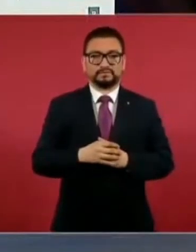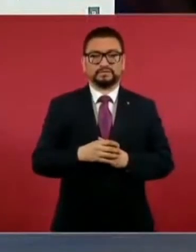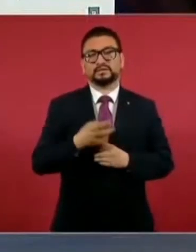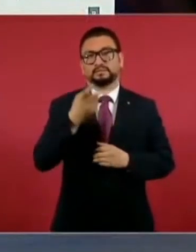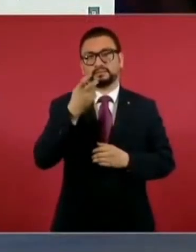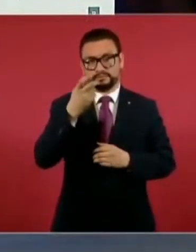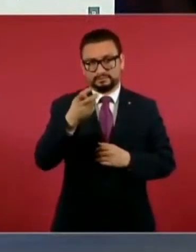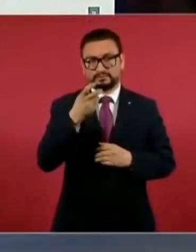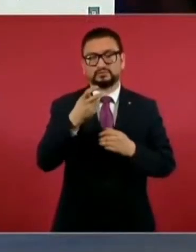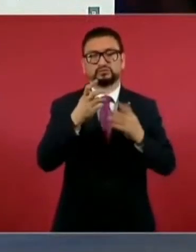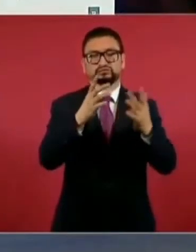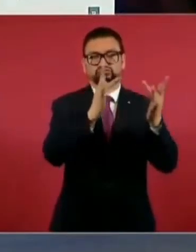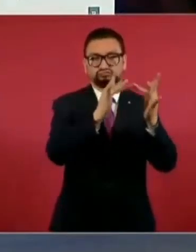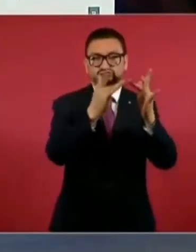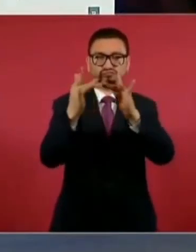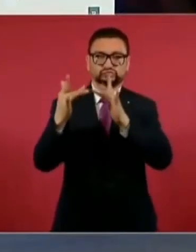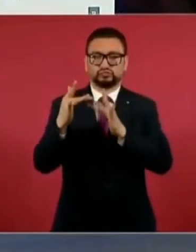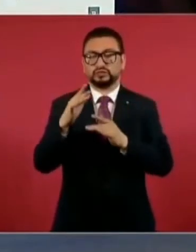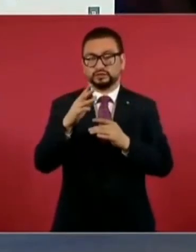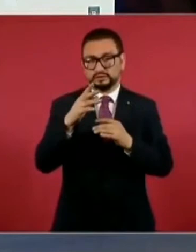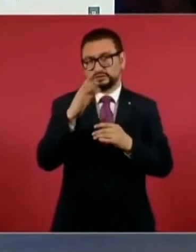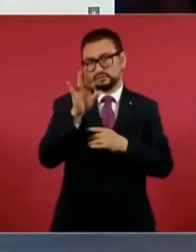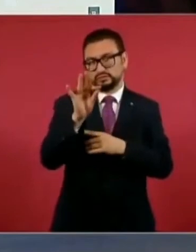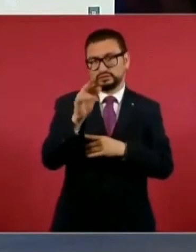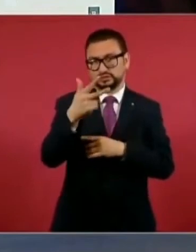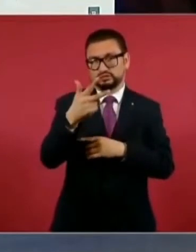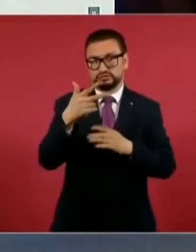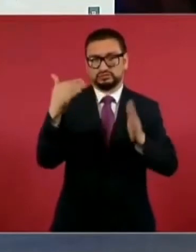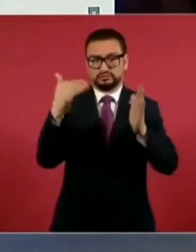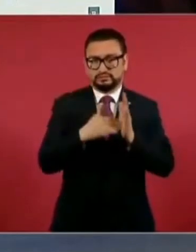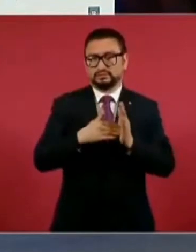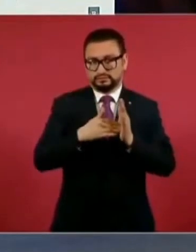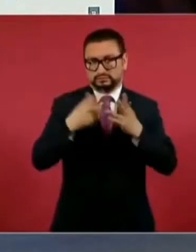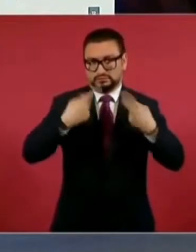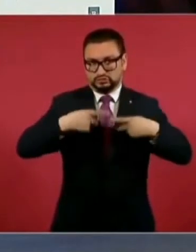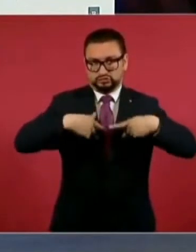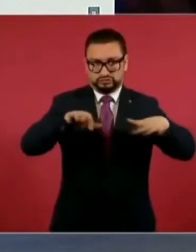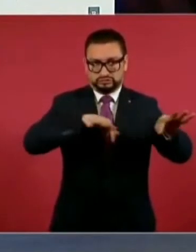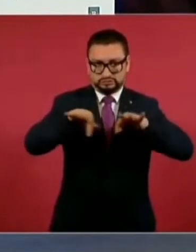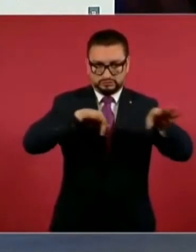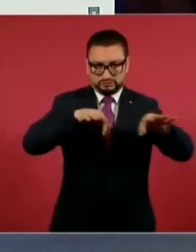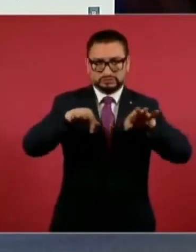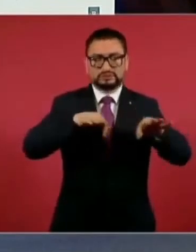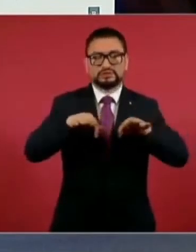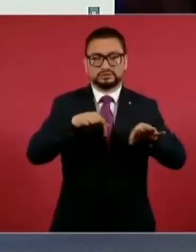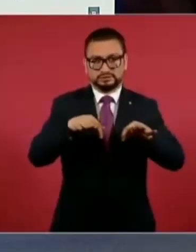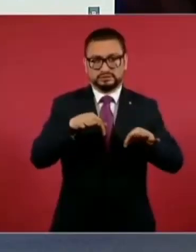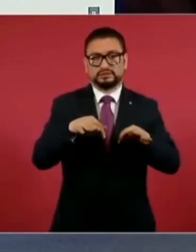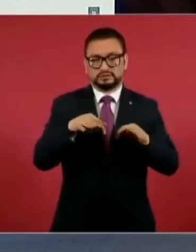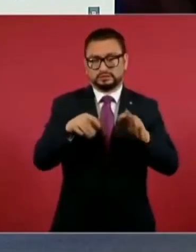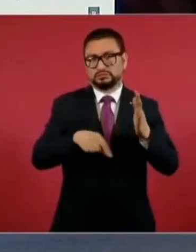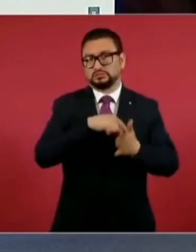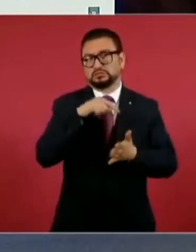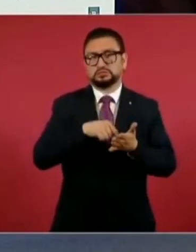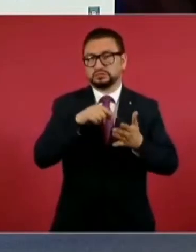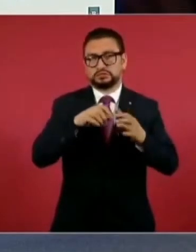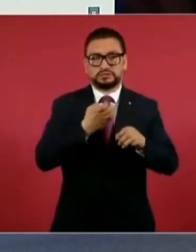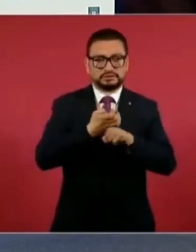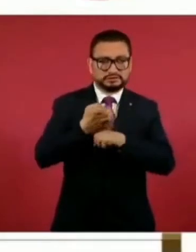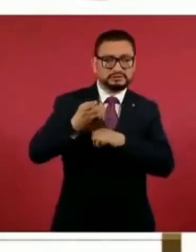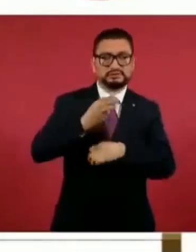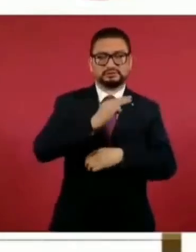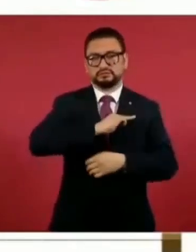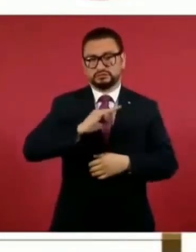dispersión precisamente de esos 48,000 compañeros que hay en distribución y con toda la presencia que tenemos en estados,